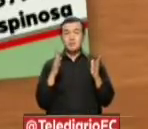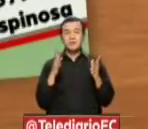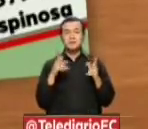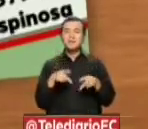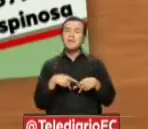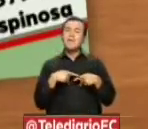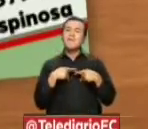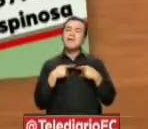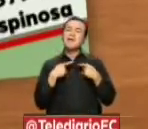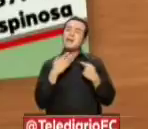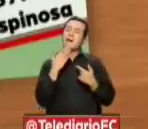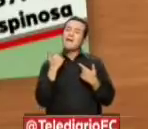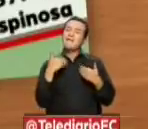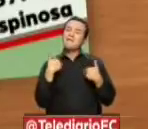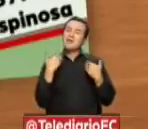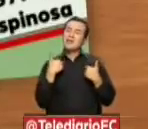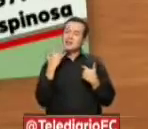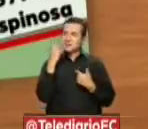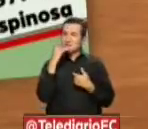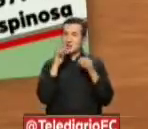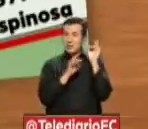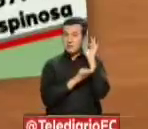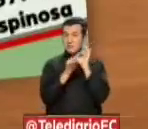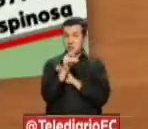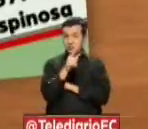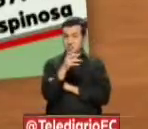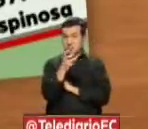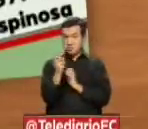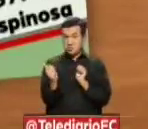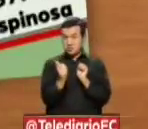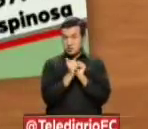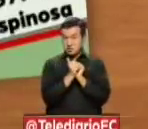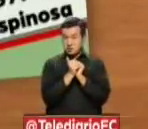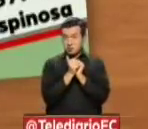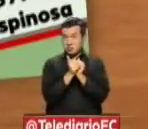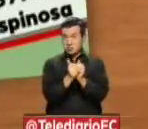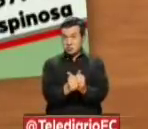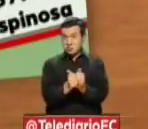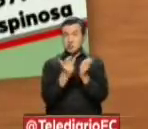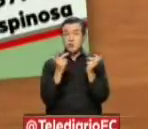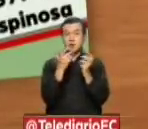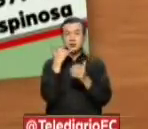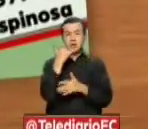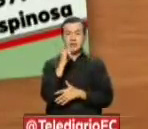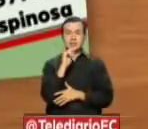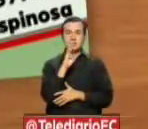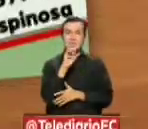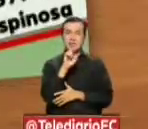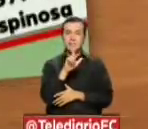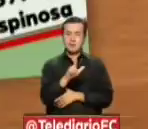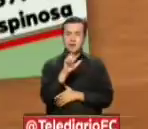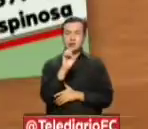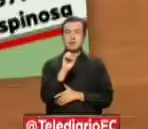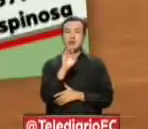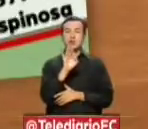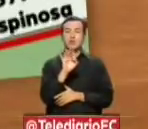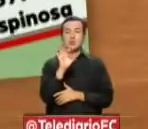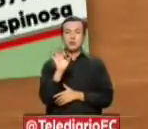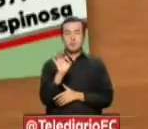vida con estas dos dulces gemelas. Si deseas adoptarlas, por favor comunícate con Isabel Espinosa al